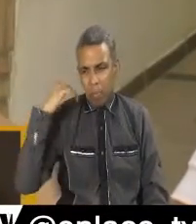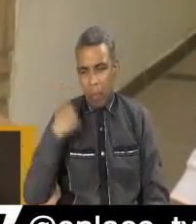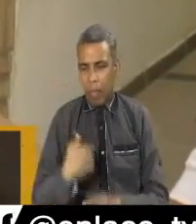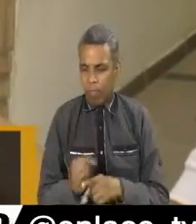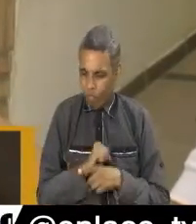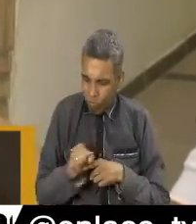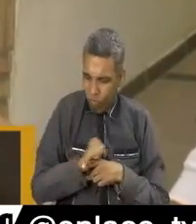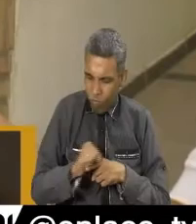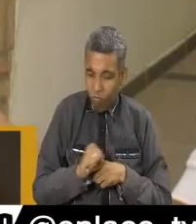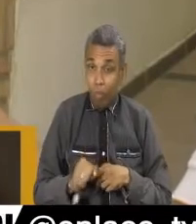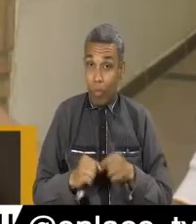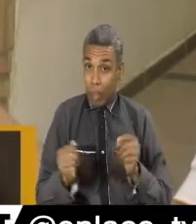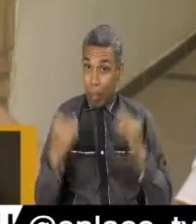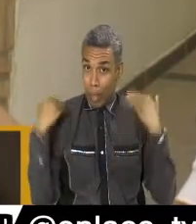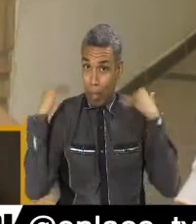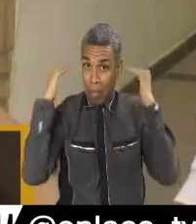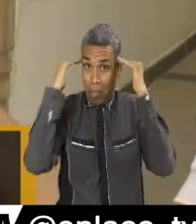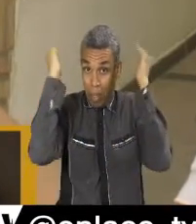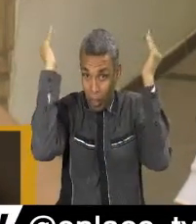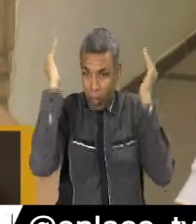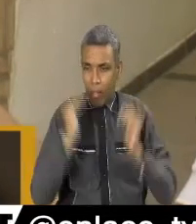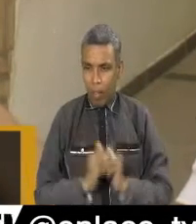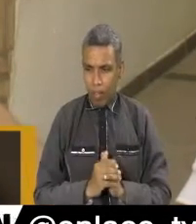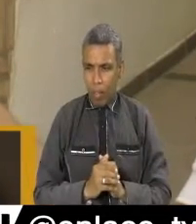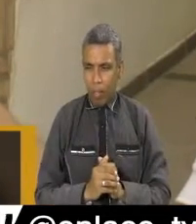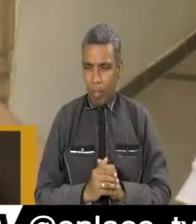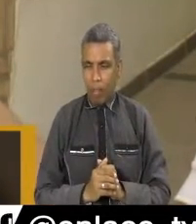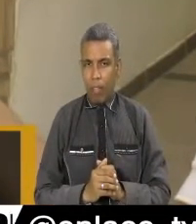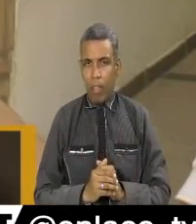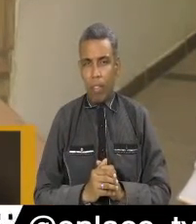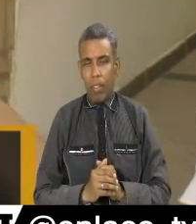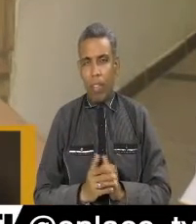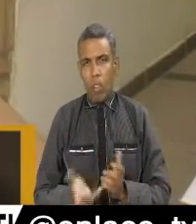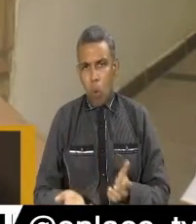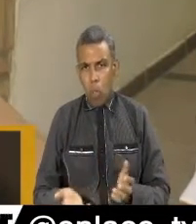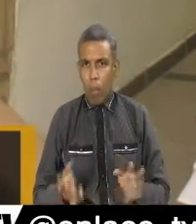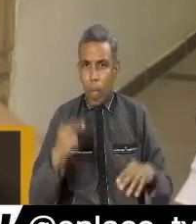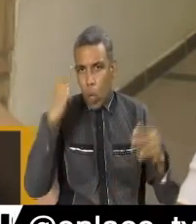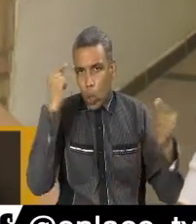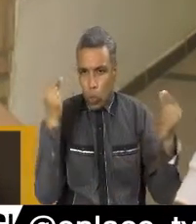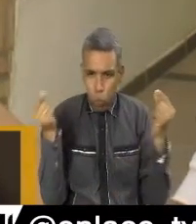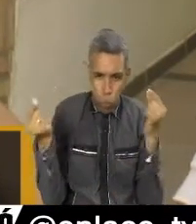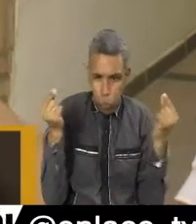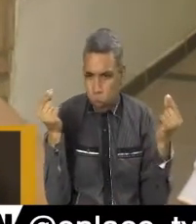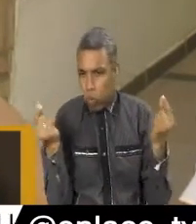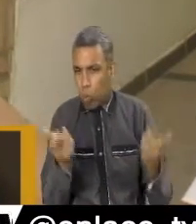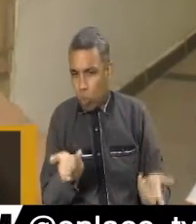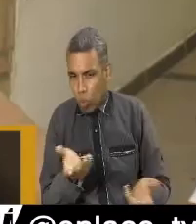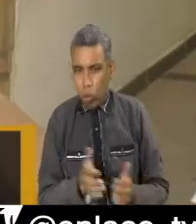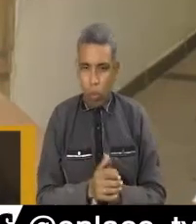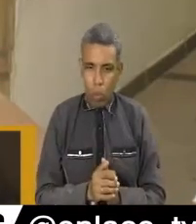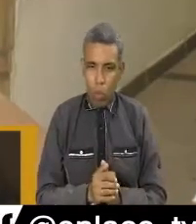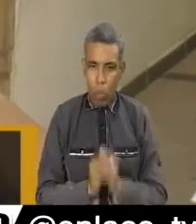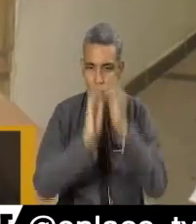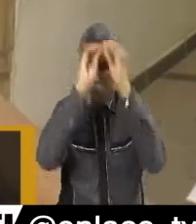primordial físicamente y también hemos hecho pues ejercicios tácticos y pues